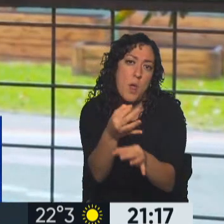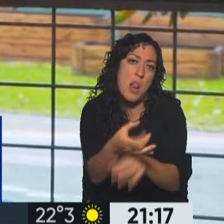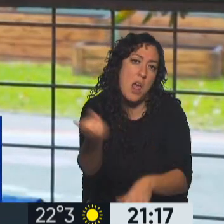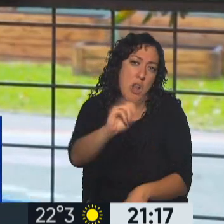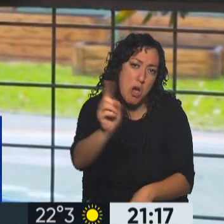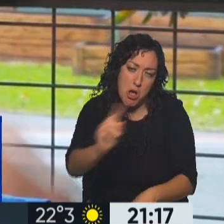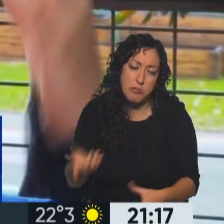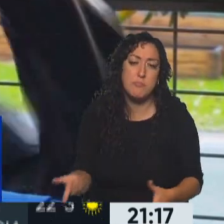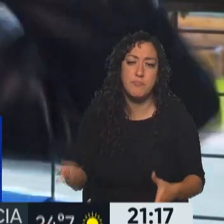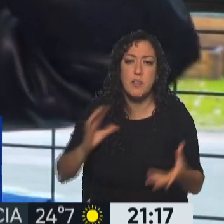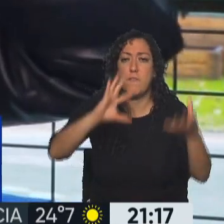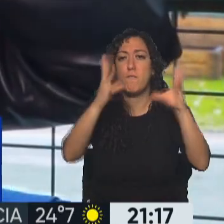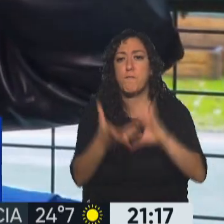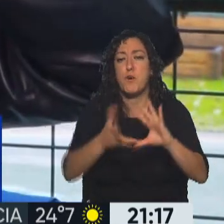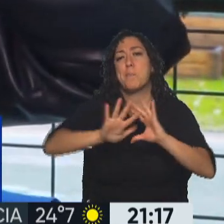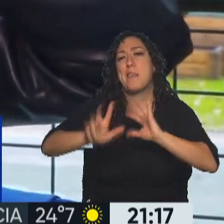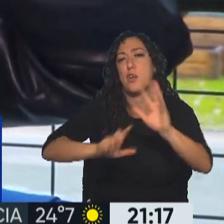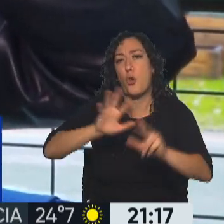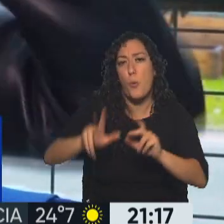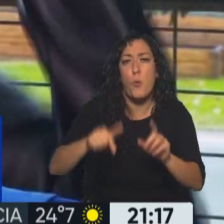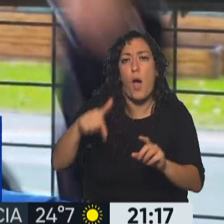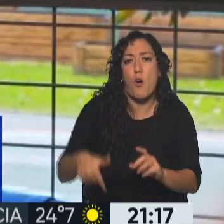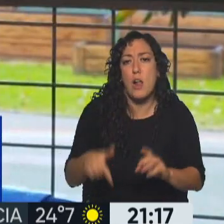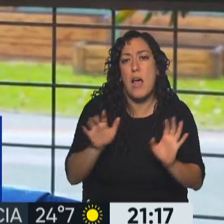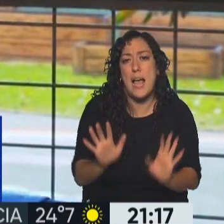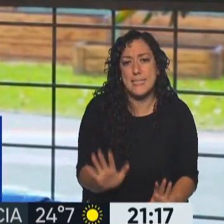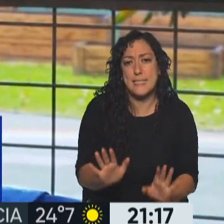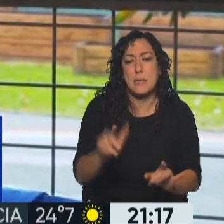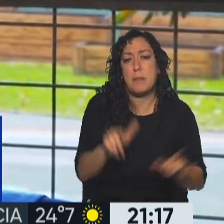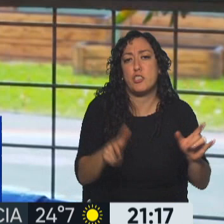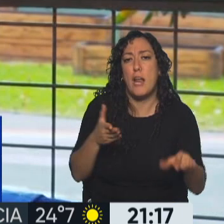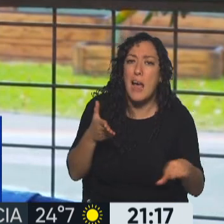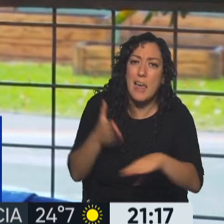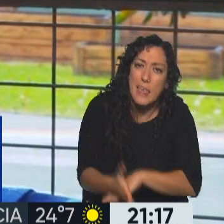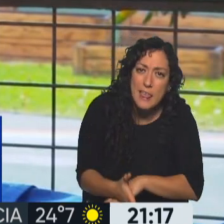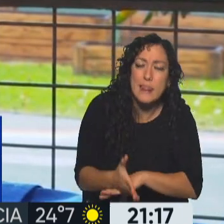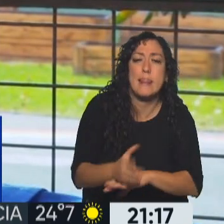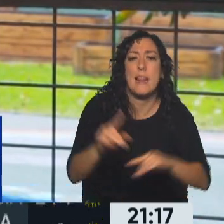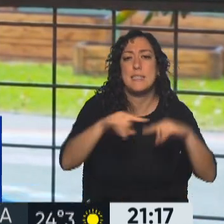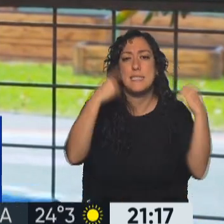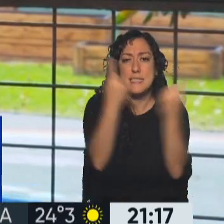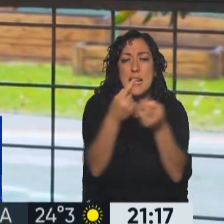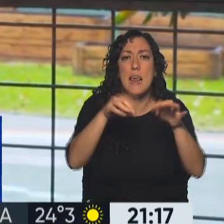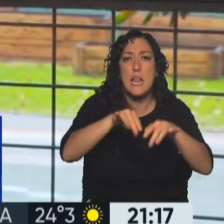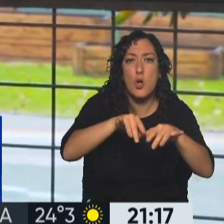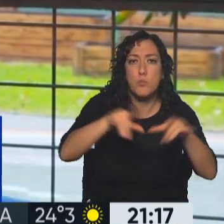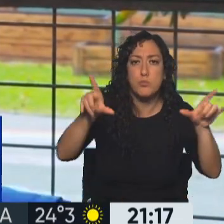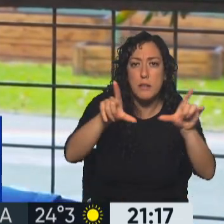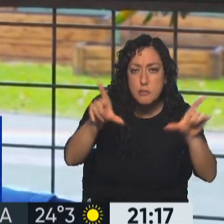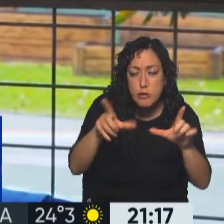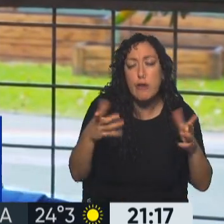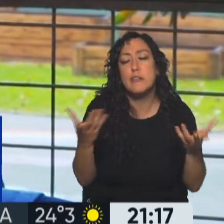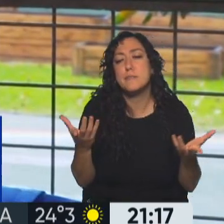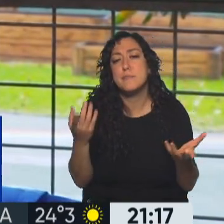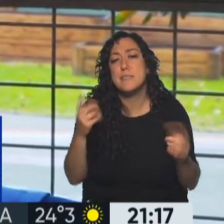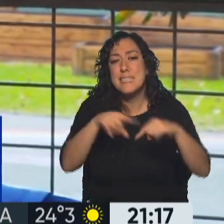una modalidad que se viene dando, que vienen ingresando, entrando a la sala de computación, aunque esa